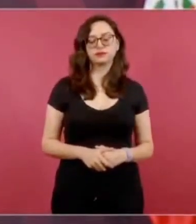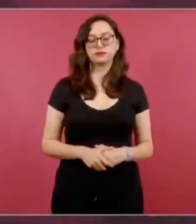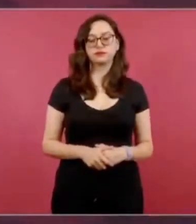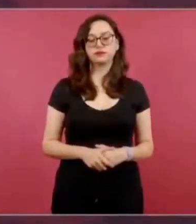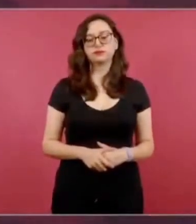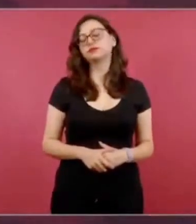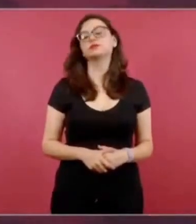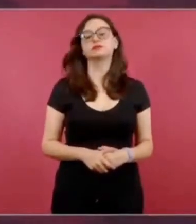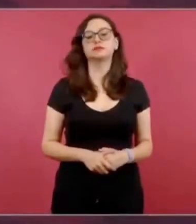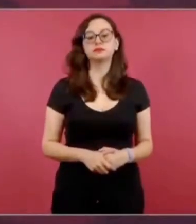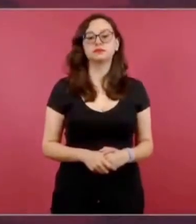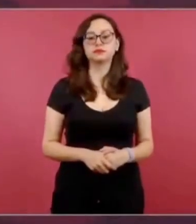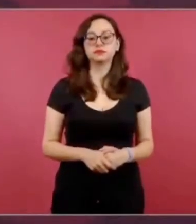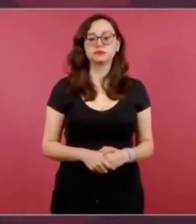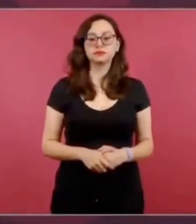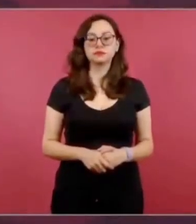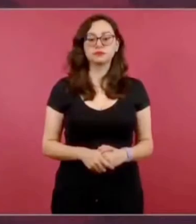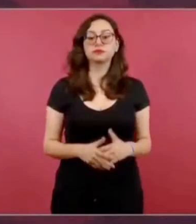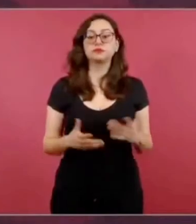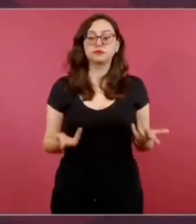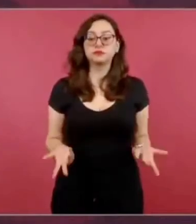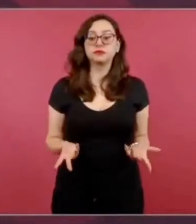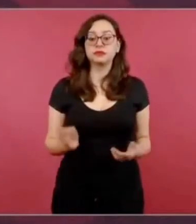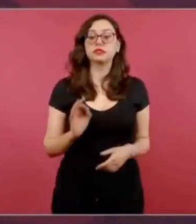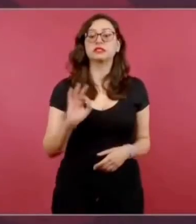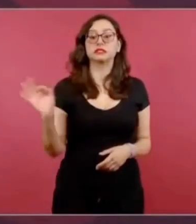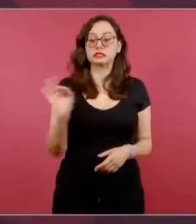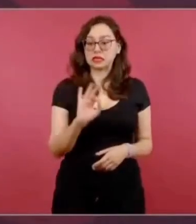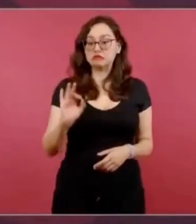no hubiésemos ganado mayoría